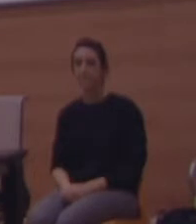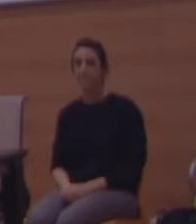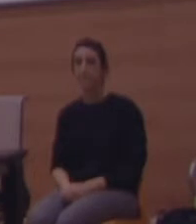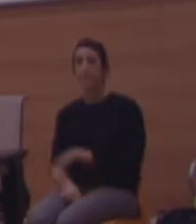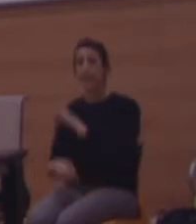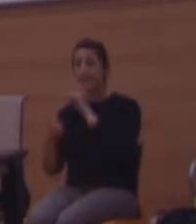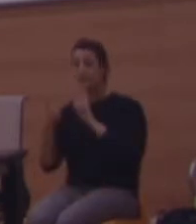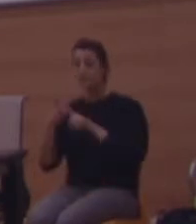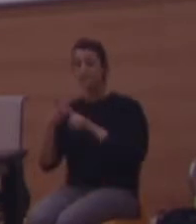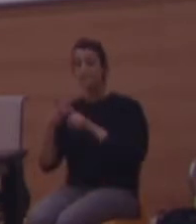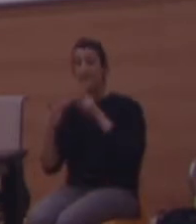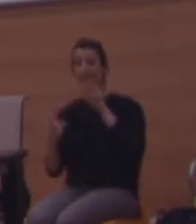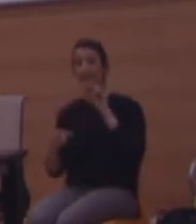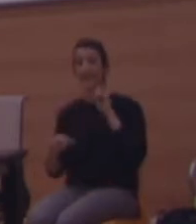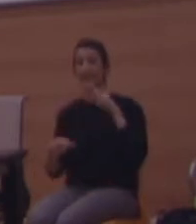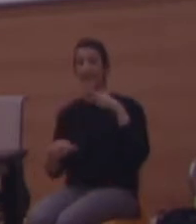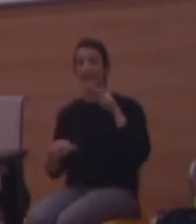Las rígidas,